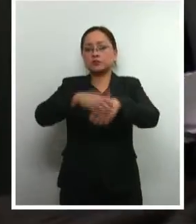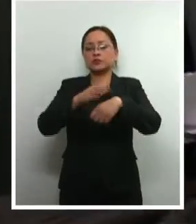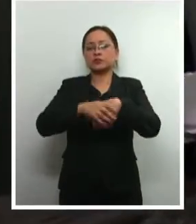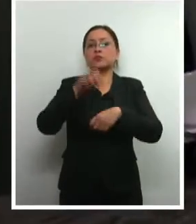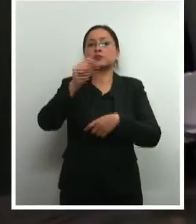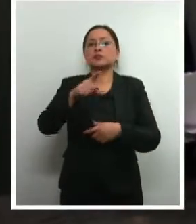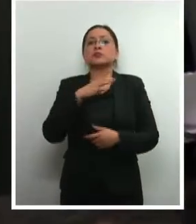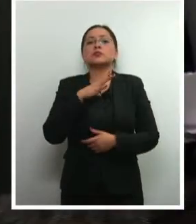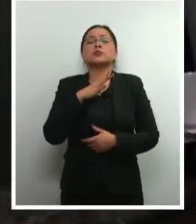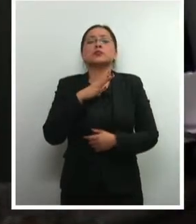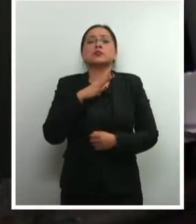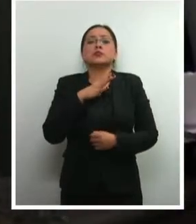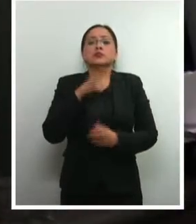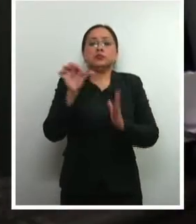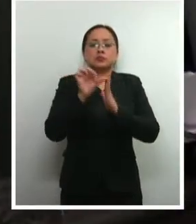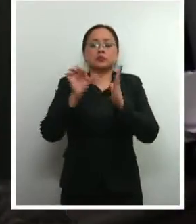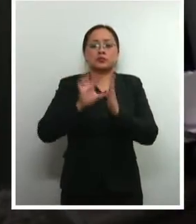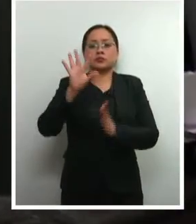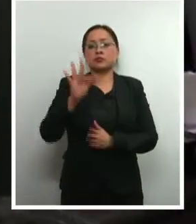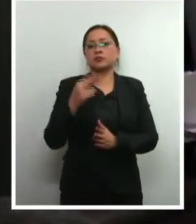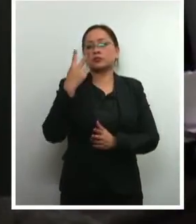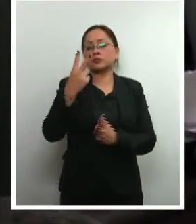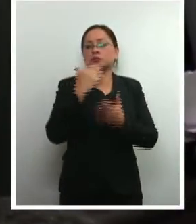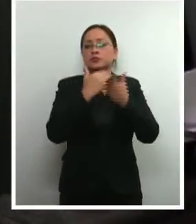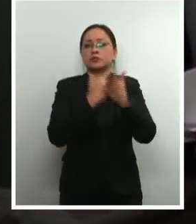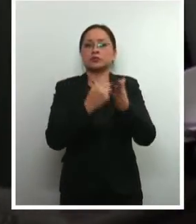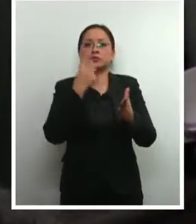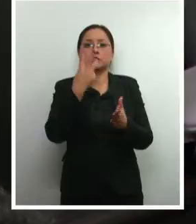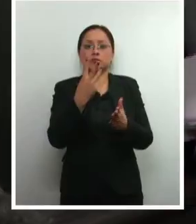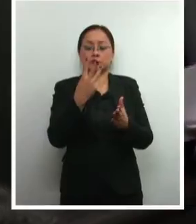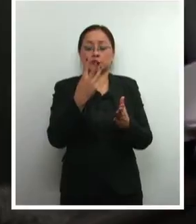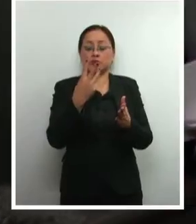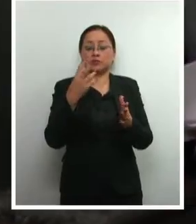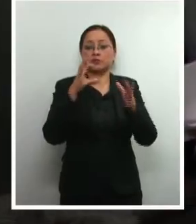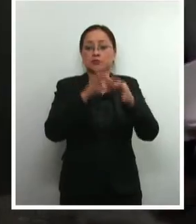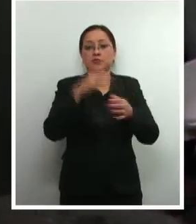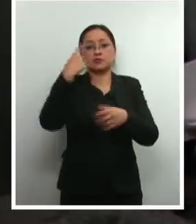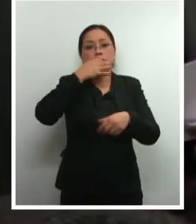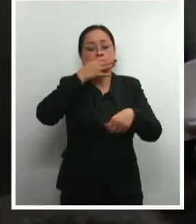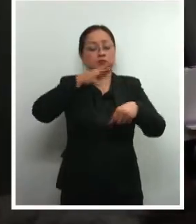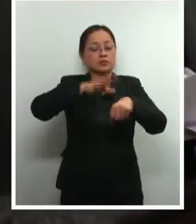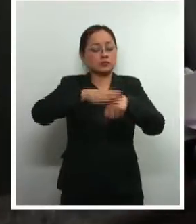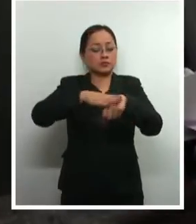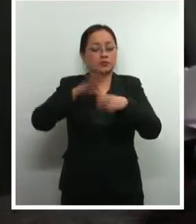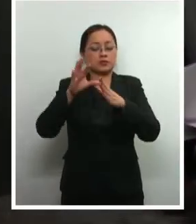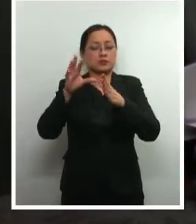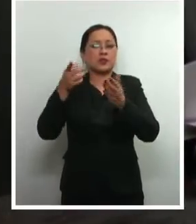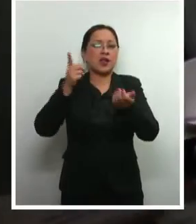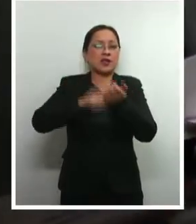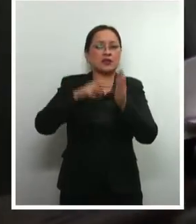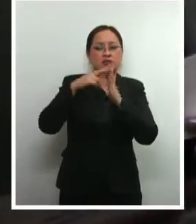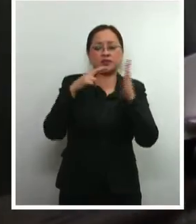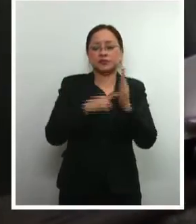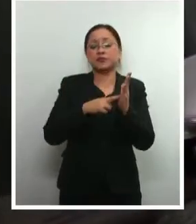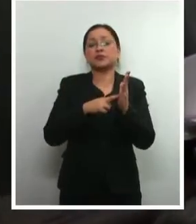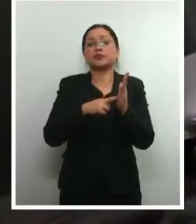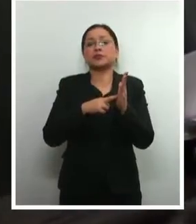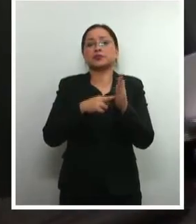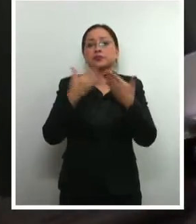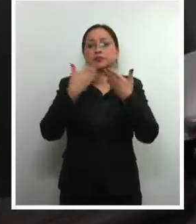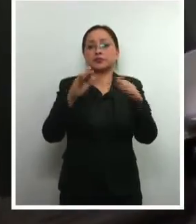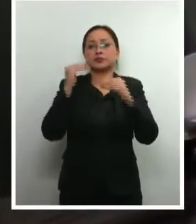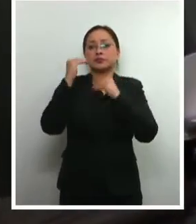a los que se refiere el artículo 42, numeral 3 del reglamento para el gobierno interior. Ábrase el sistema